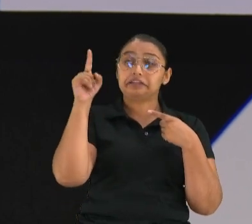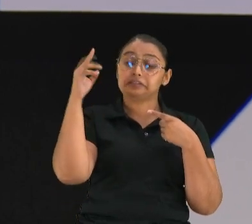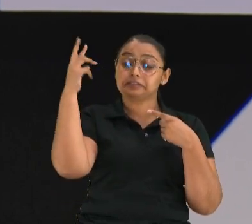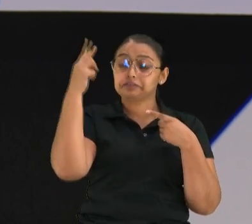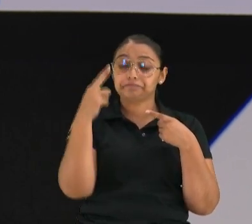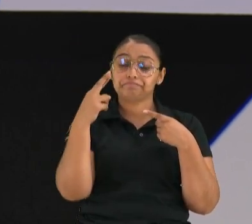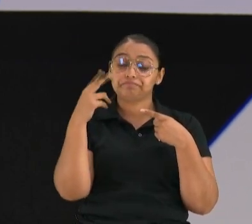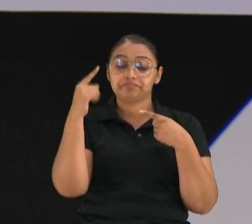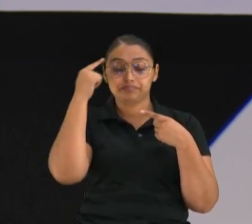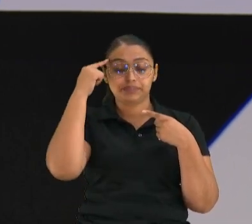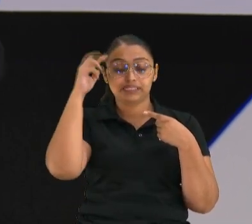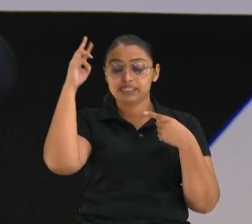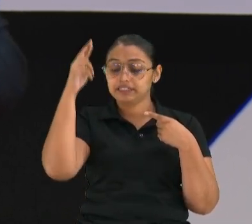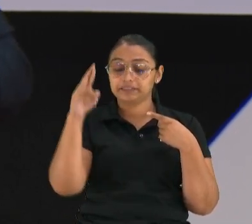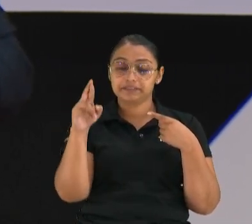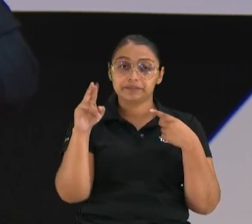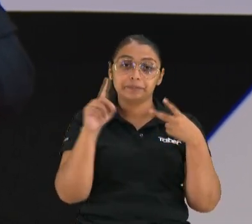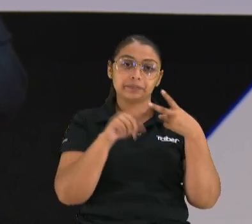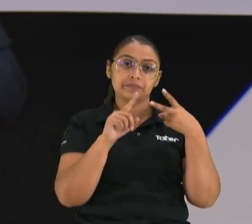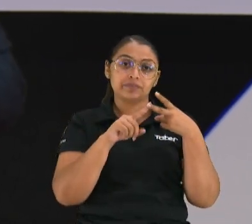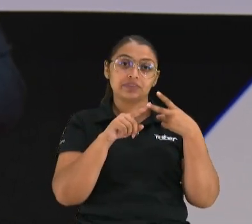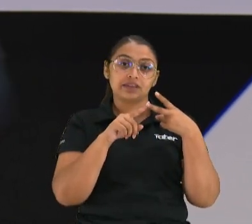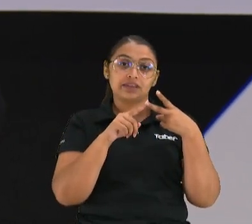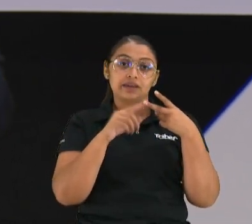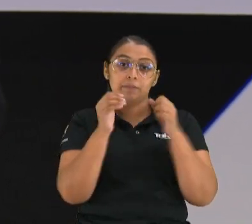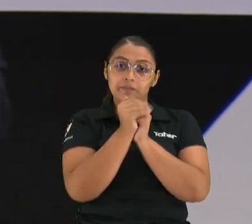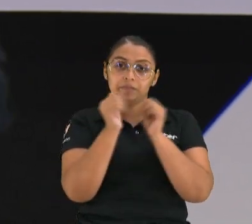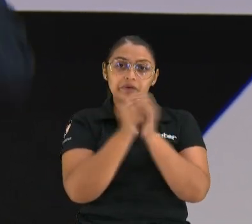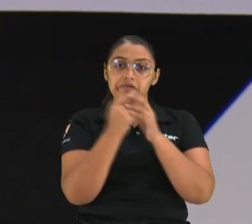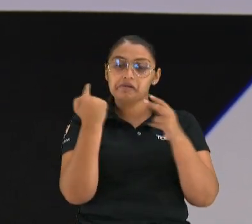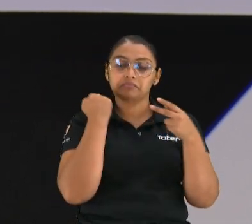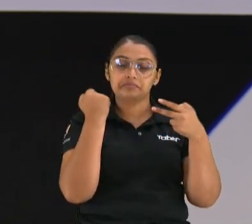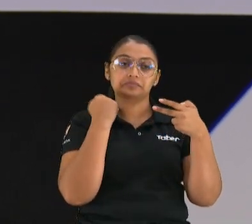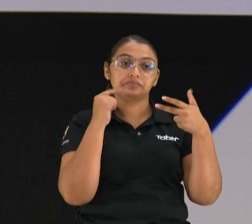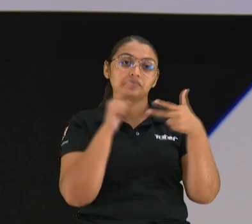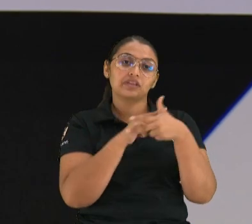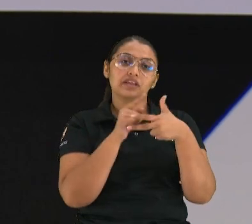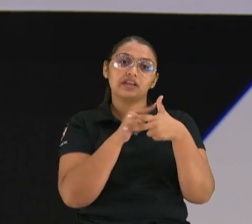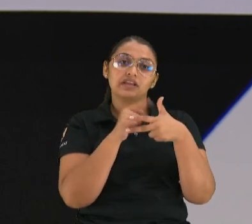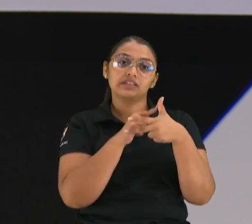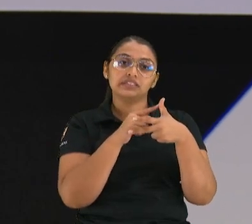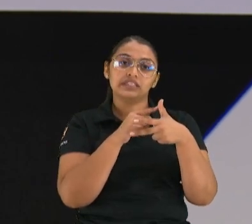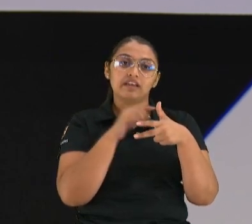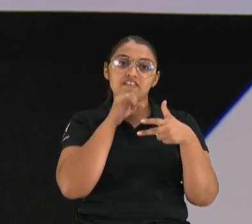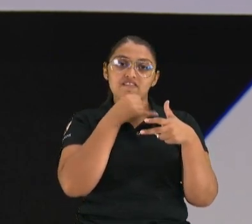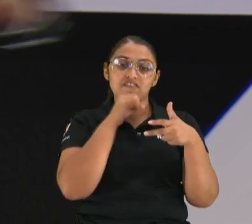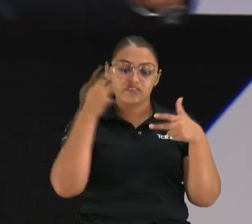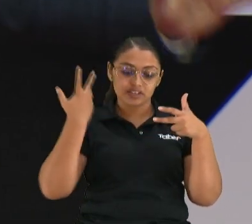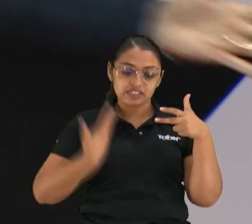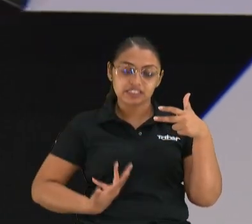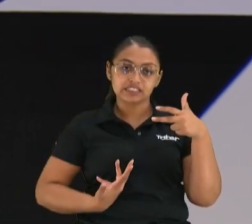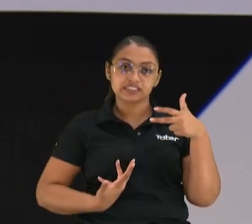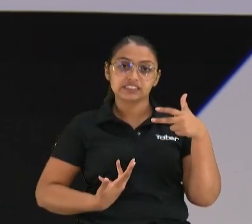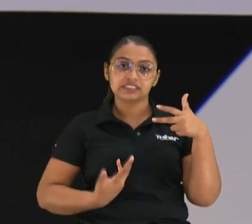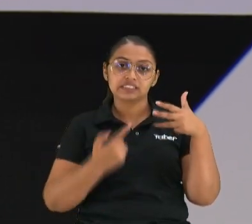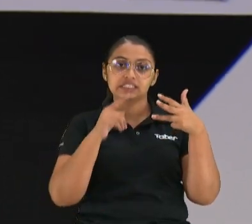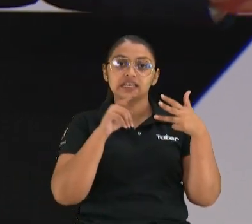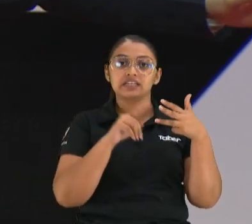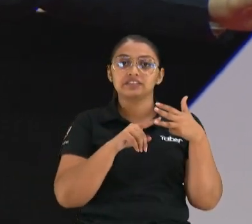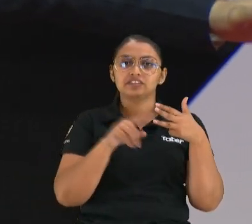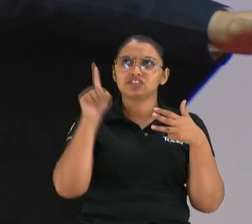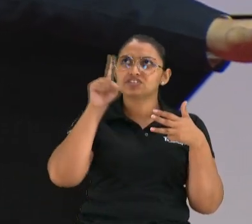está poniendo viejo rechaza el evangelio de Cristo Cristo no vino a imponernos nada quiero que lo diga conmigo Cristo no vino imponernos